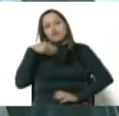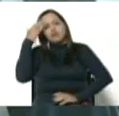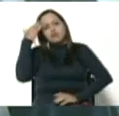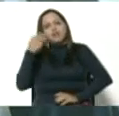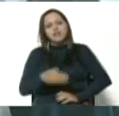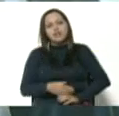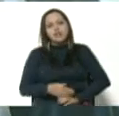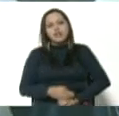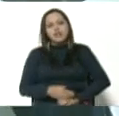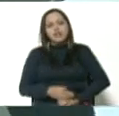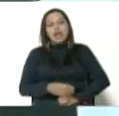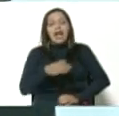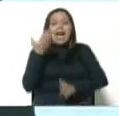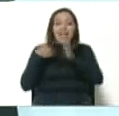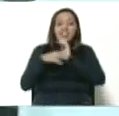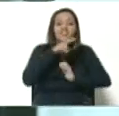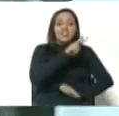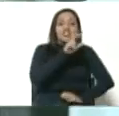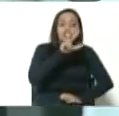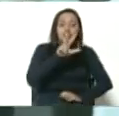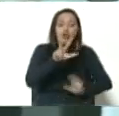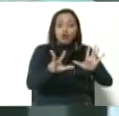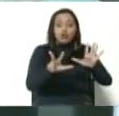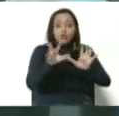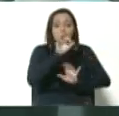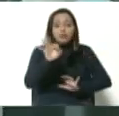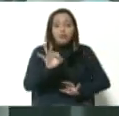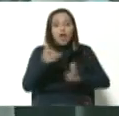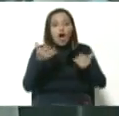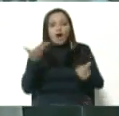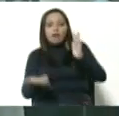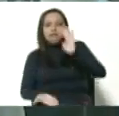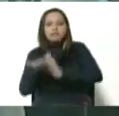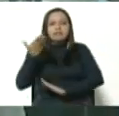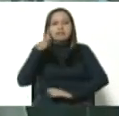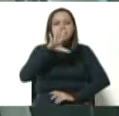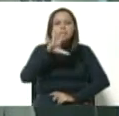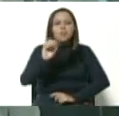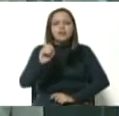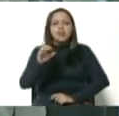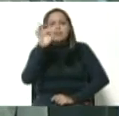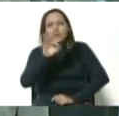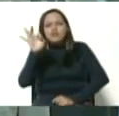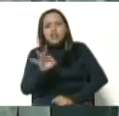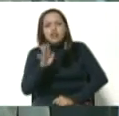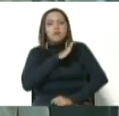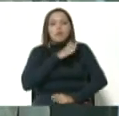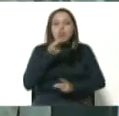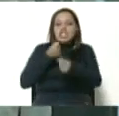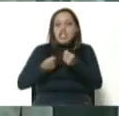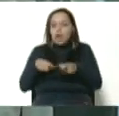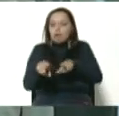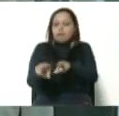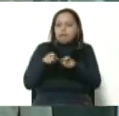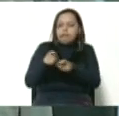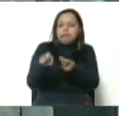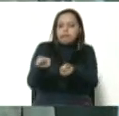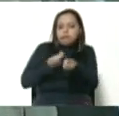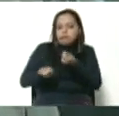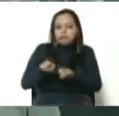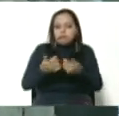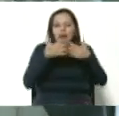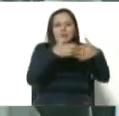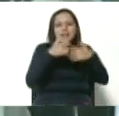de 28% a 50% del Producto Interno Bruto es apropiado por la